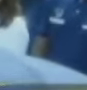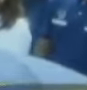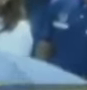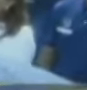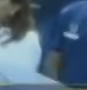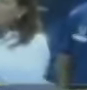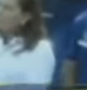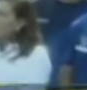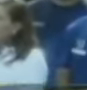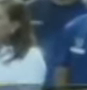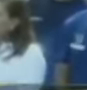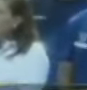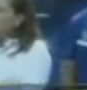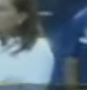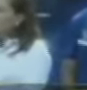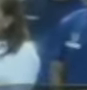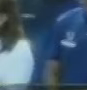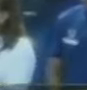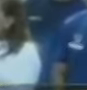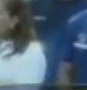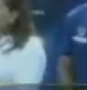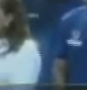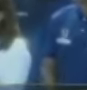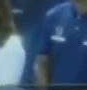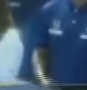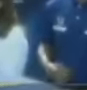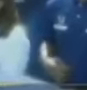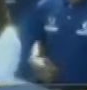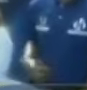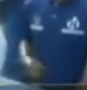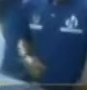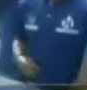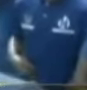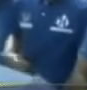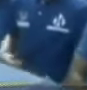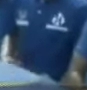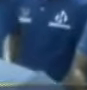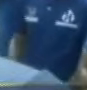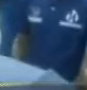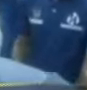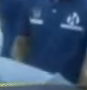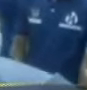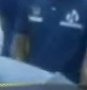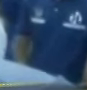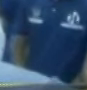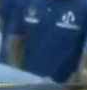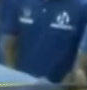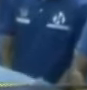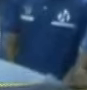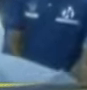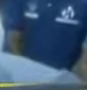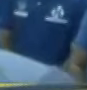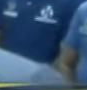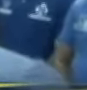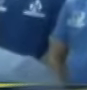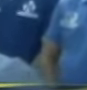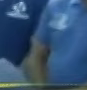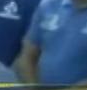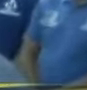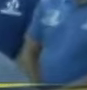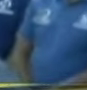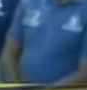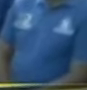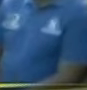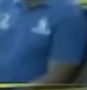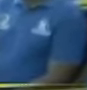violencia el presidente estableció dos mecanismos principales por un lado el diálogo fecundo productivo y por otro